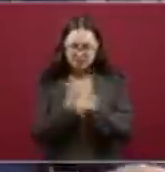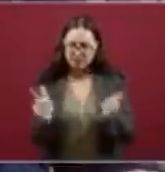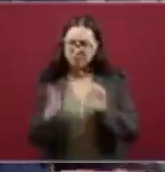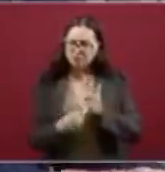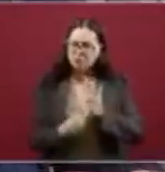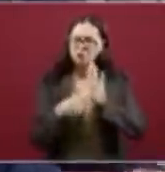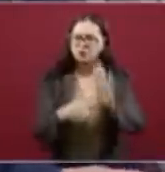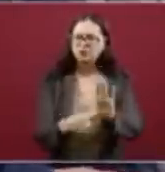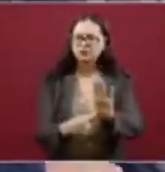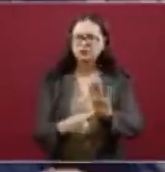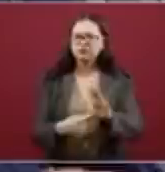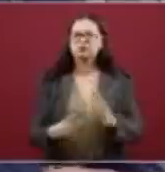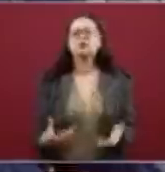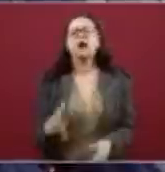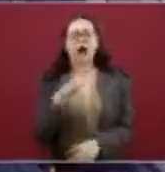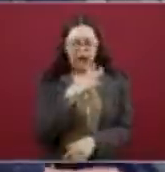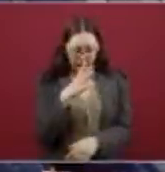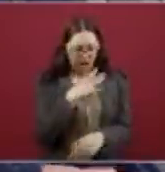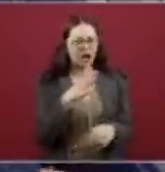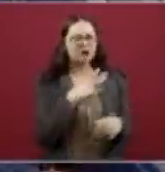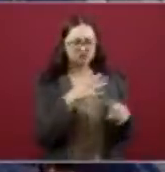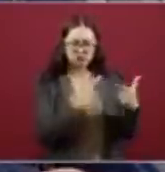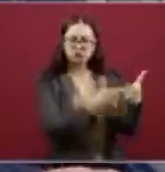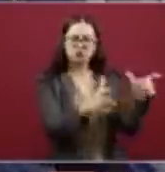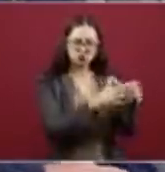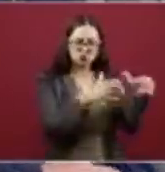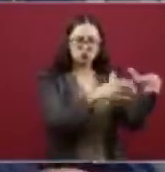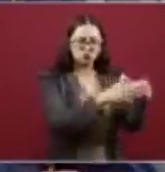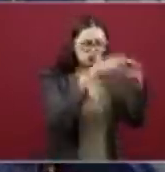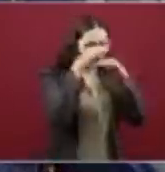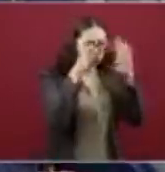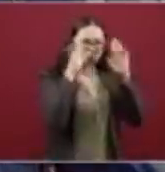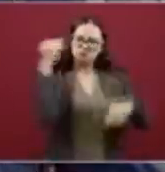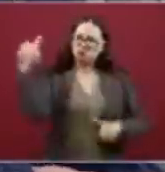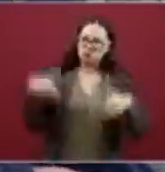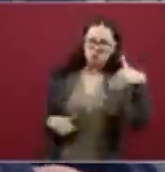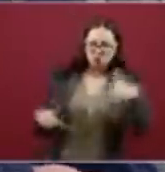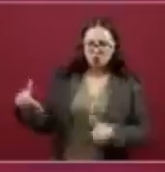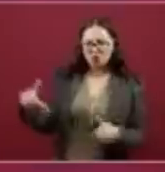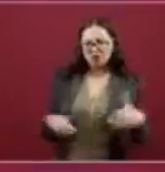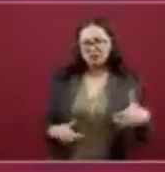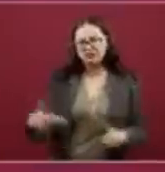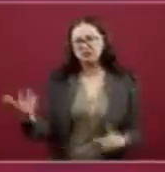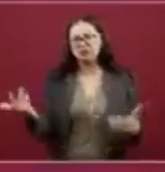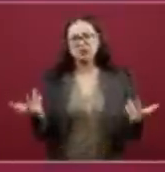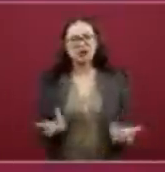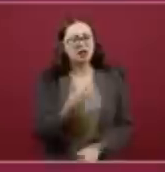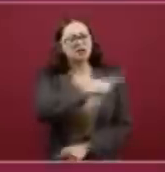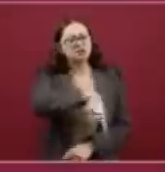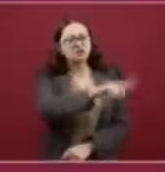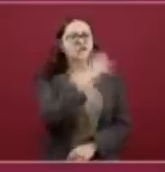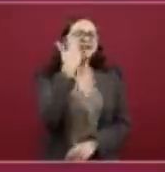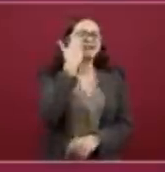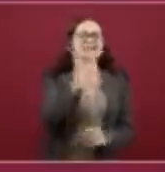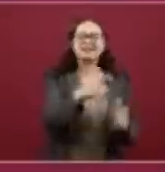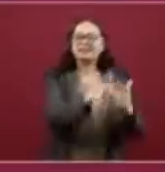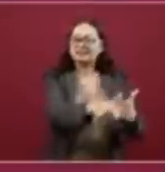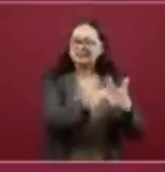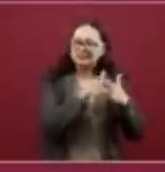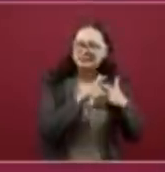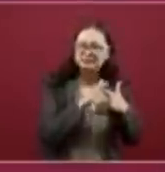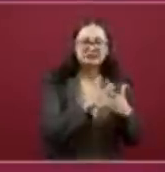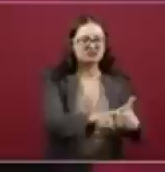sea, existe un partido conservador. Están molestos con nosotros. Querían seguir manteniendo